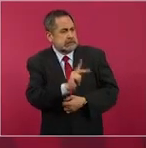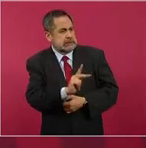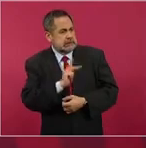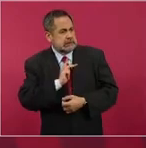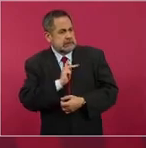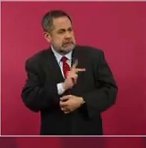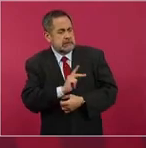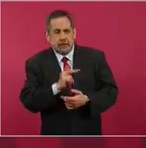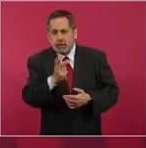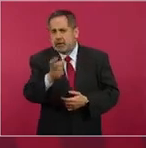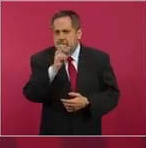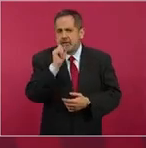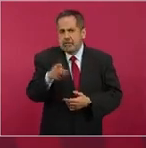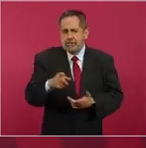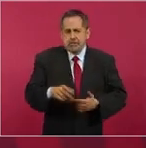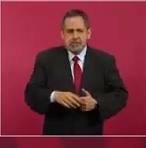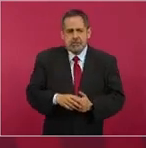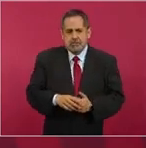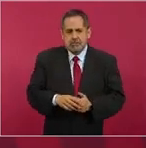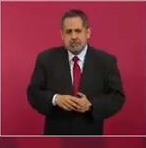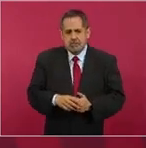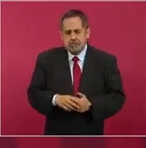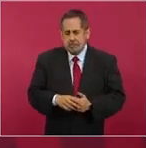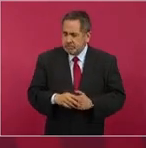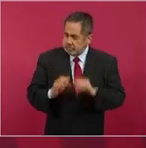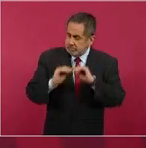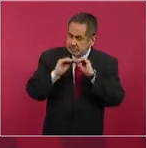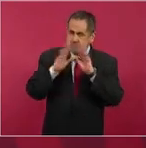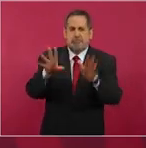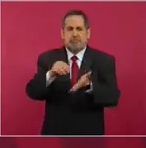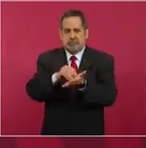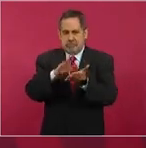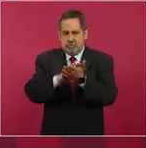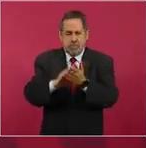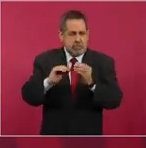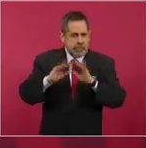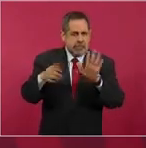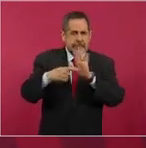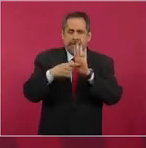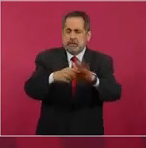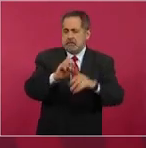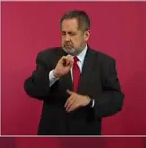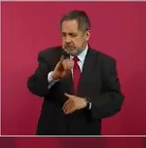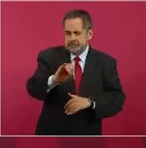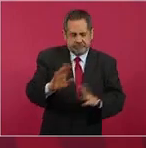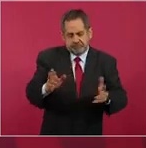Eso también que quede de manifiesto, ¿no?